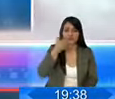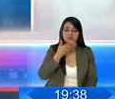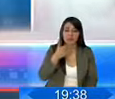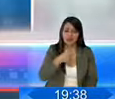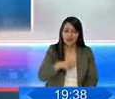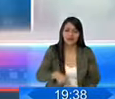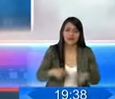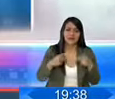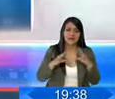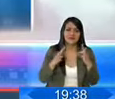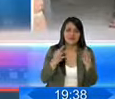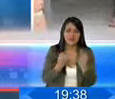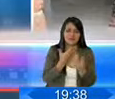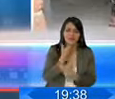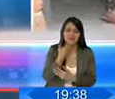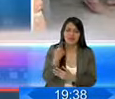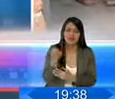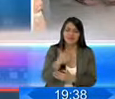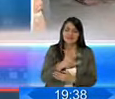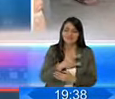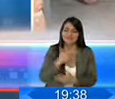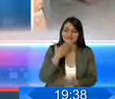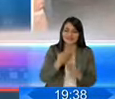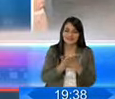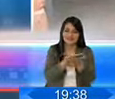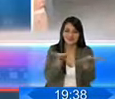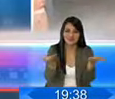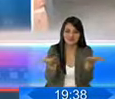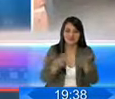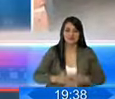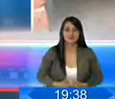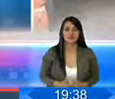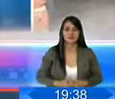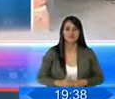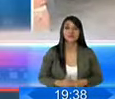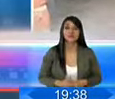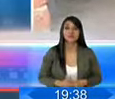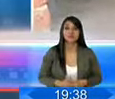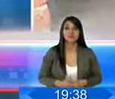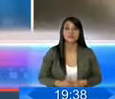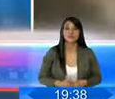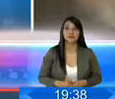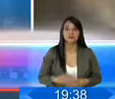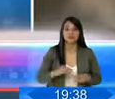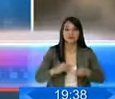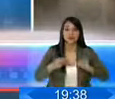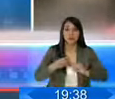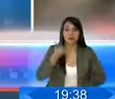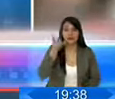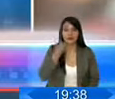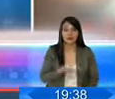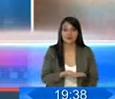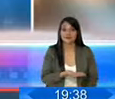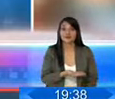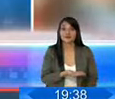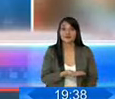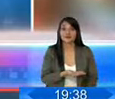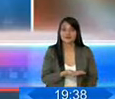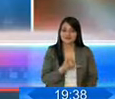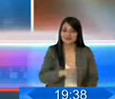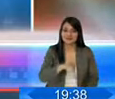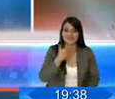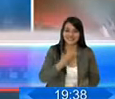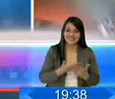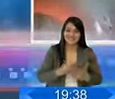de vida de esta familia y estamos muy agradecidos con ustedes, amigos televidentes. Los teléfonos y las extensiones están en pantalla para que continúe la ayuda.